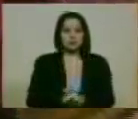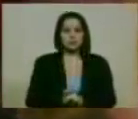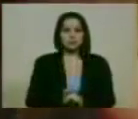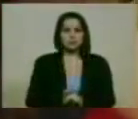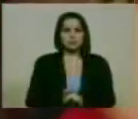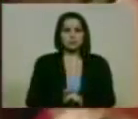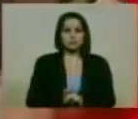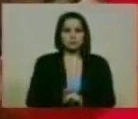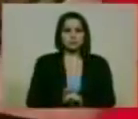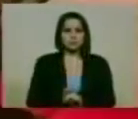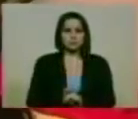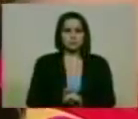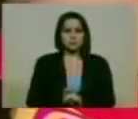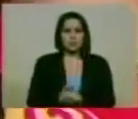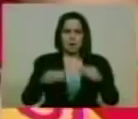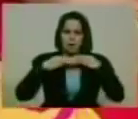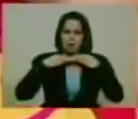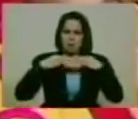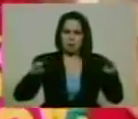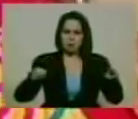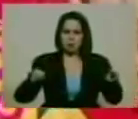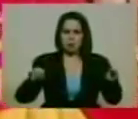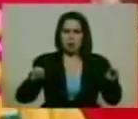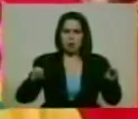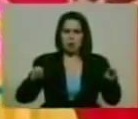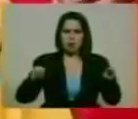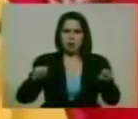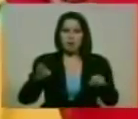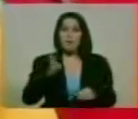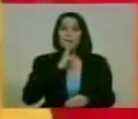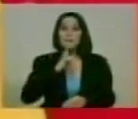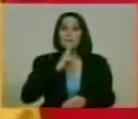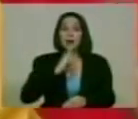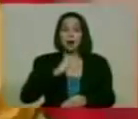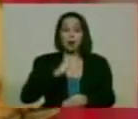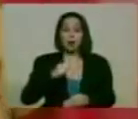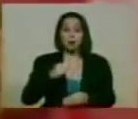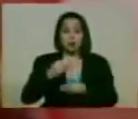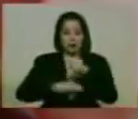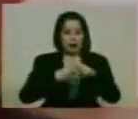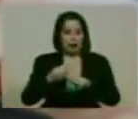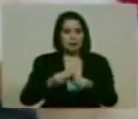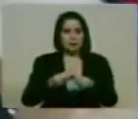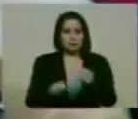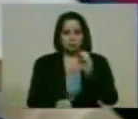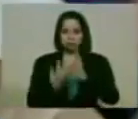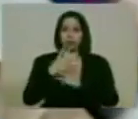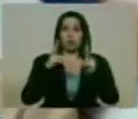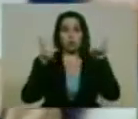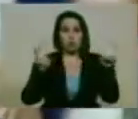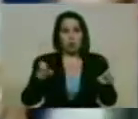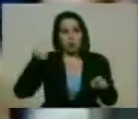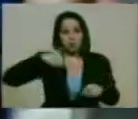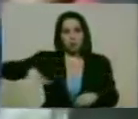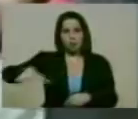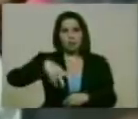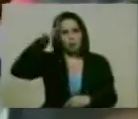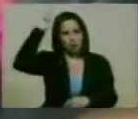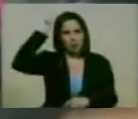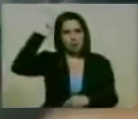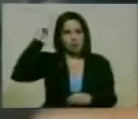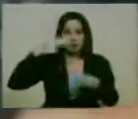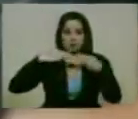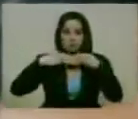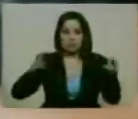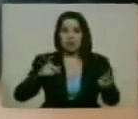la apertura de entidades bancarias públicas en los estados fronterizos y con población indígena en vista de que se